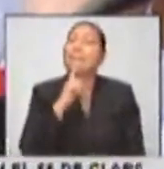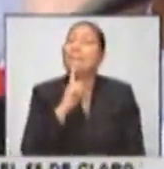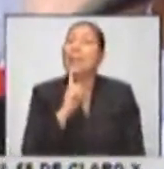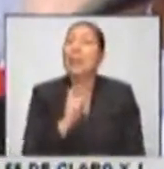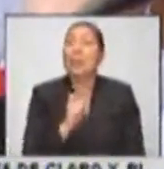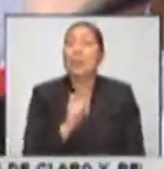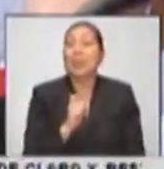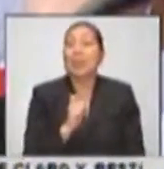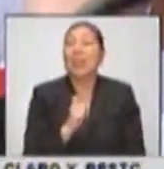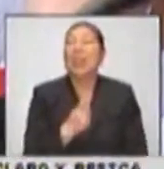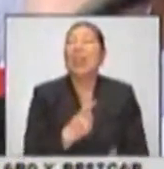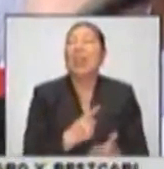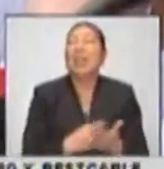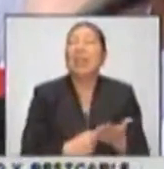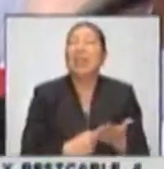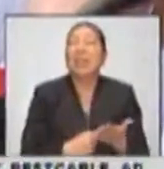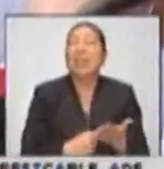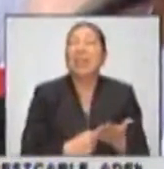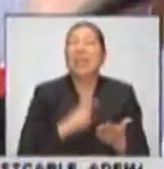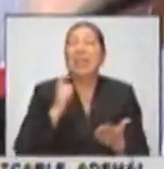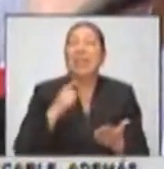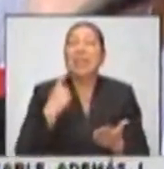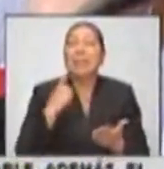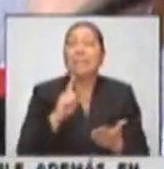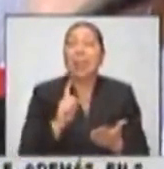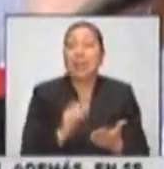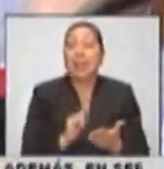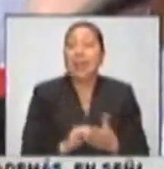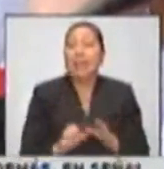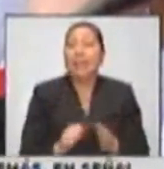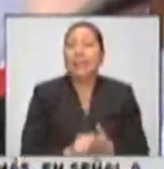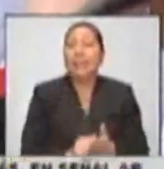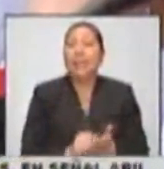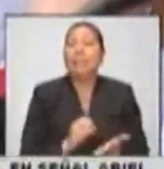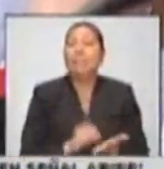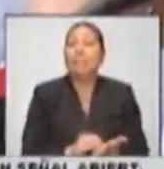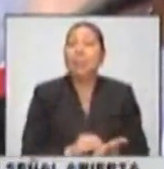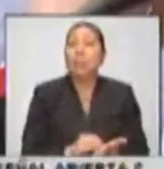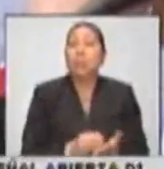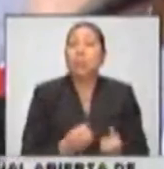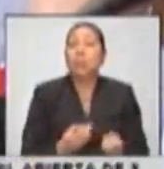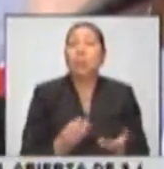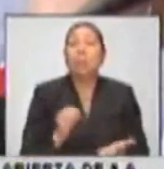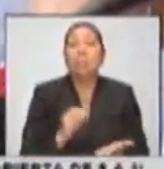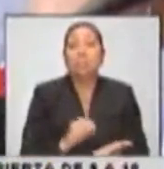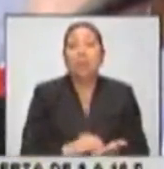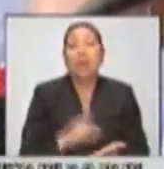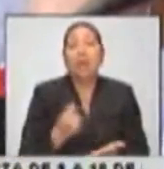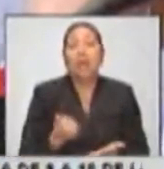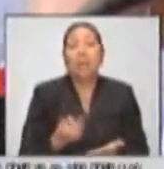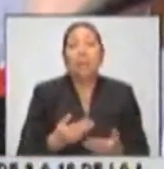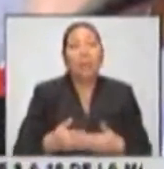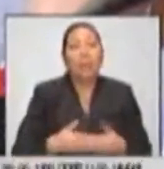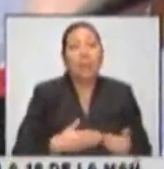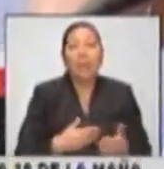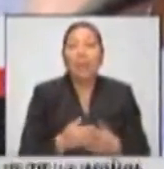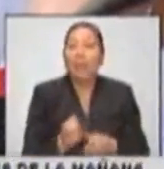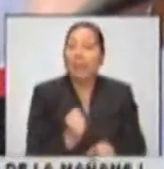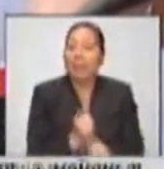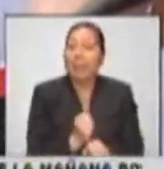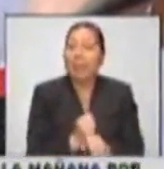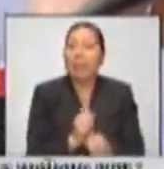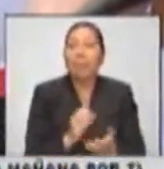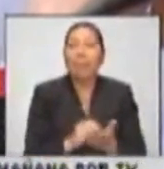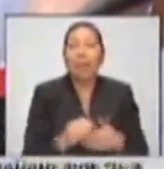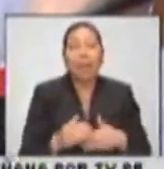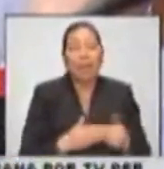sentido, ¿cómo podríamos hacer de una manera mucho más rápido, más flexible, trabajar de una manera mucho